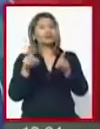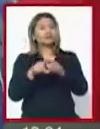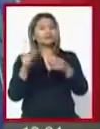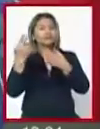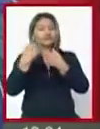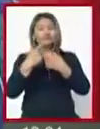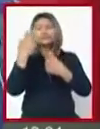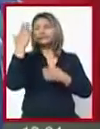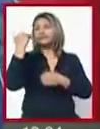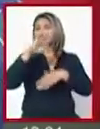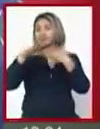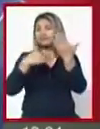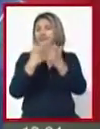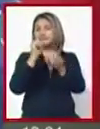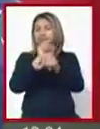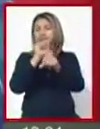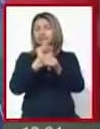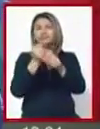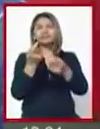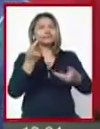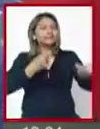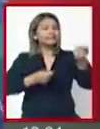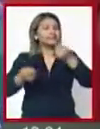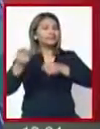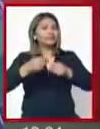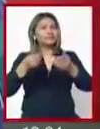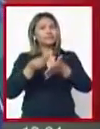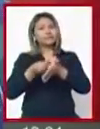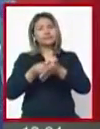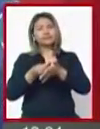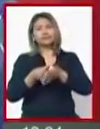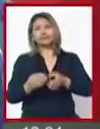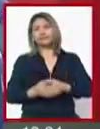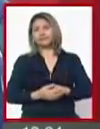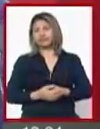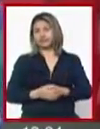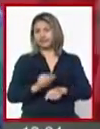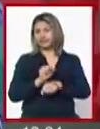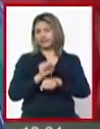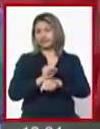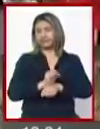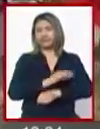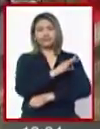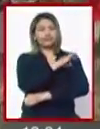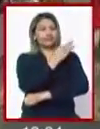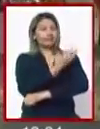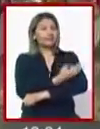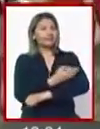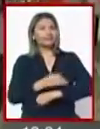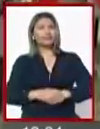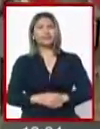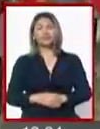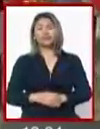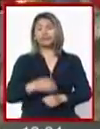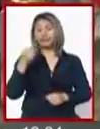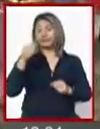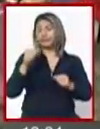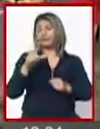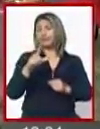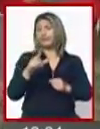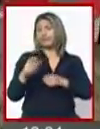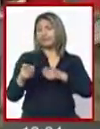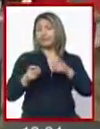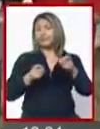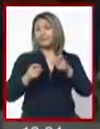puedan participar porque todos somos trabajadores, todos aportamos en este país de alguna manera con nuestro trabajo, con nuestro esfuerzo. Recordemos que la Dirección del Trabajo